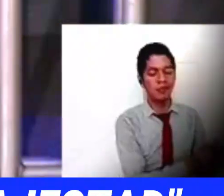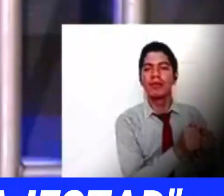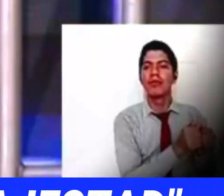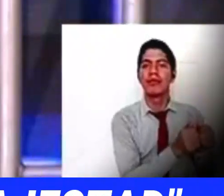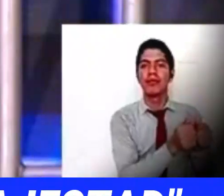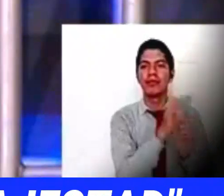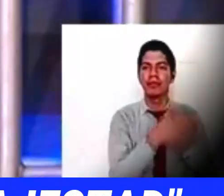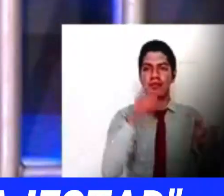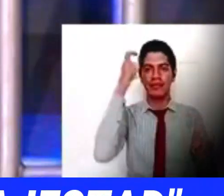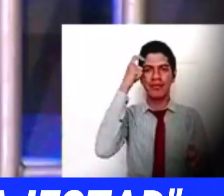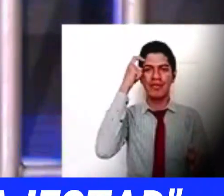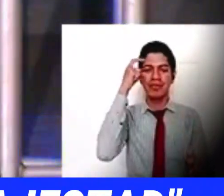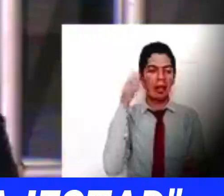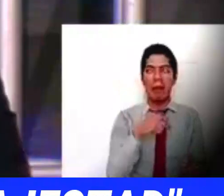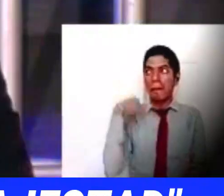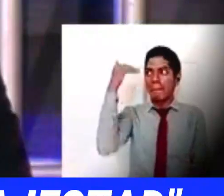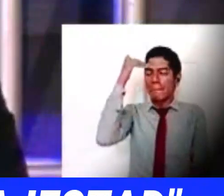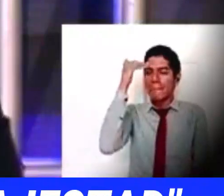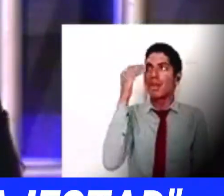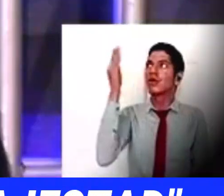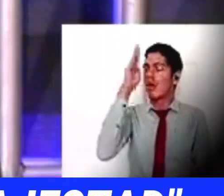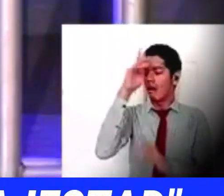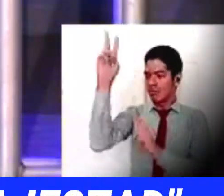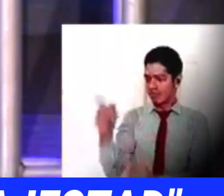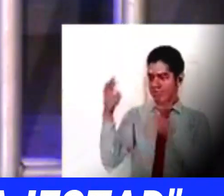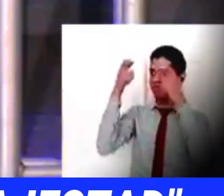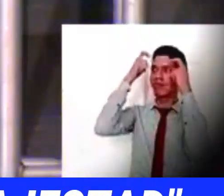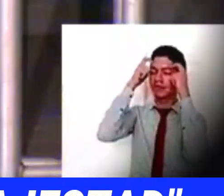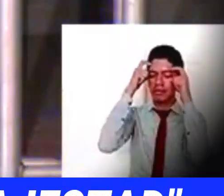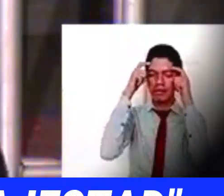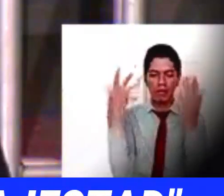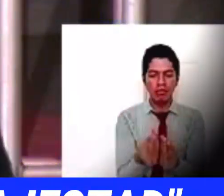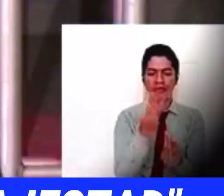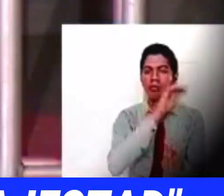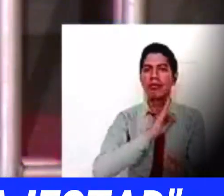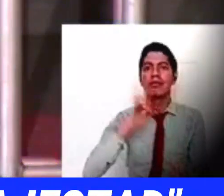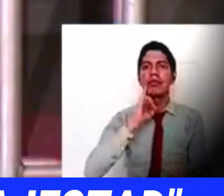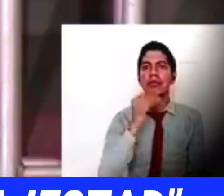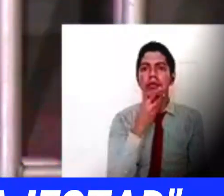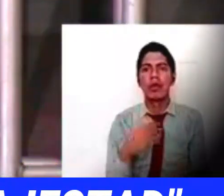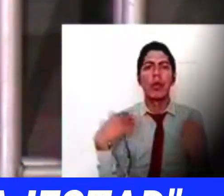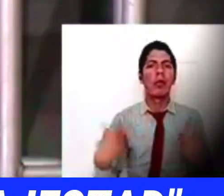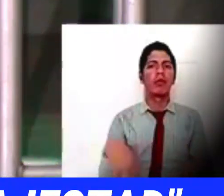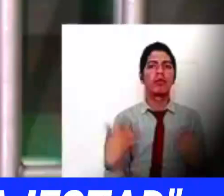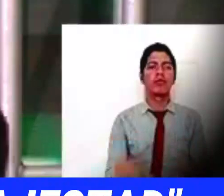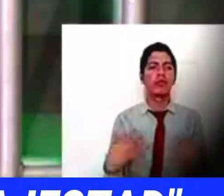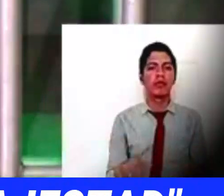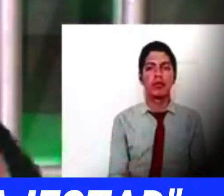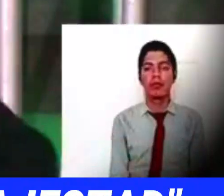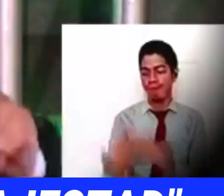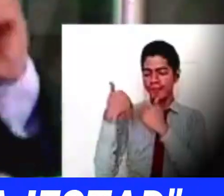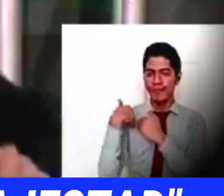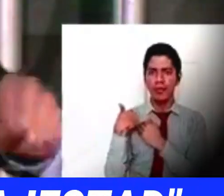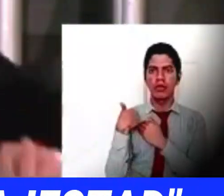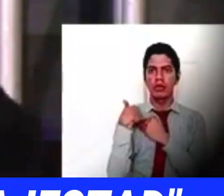coronó y lo puso por rey en Israel. Y lo puso, hermano, al frente. Y aunque no estaba preparado para ser rey, Dios lo